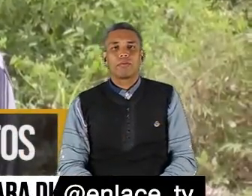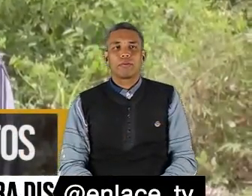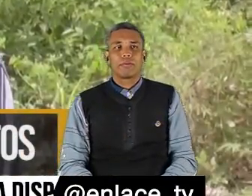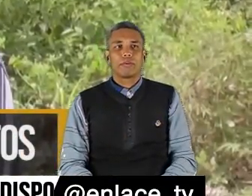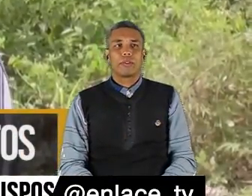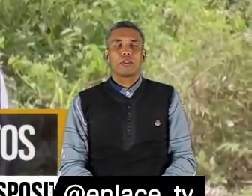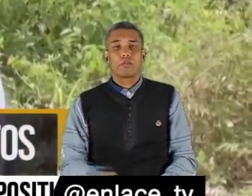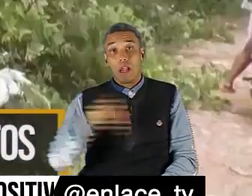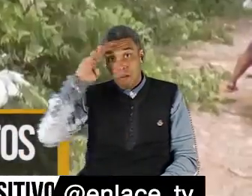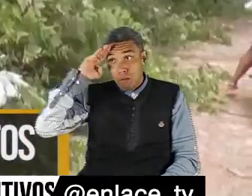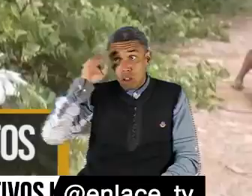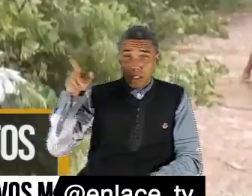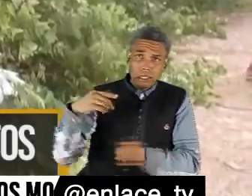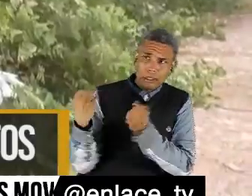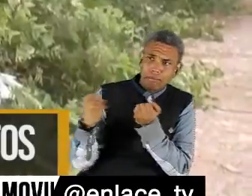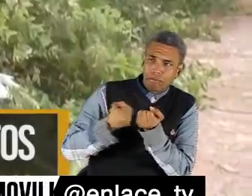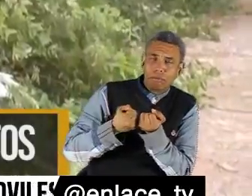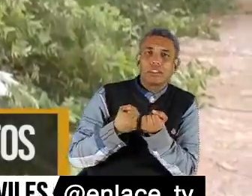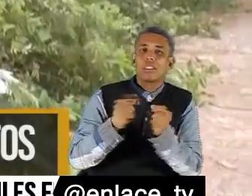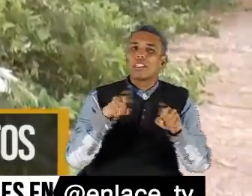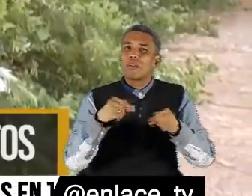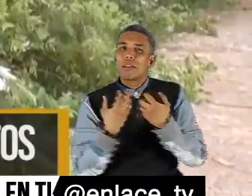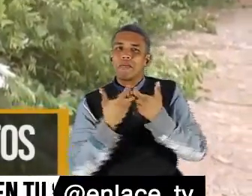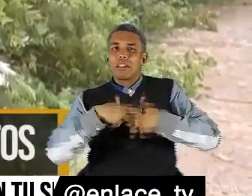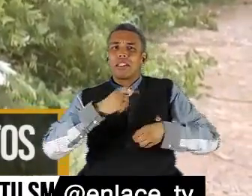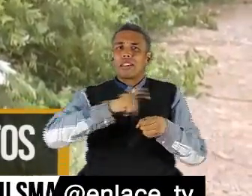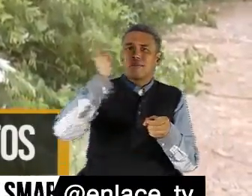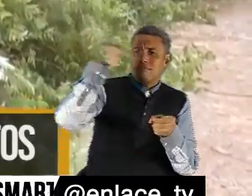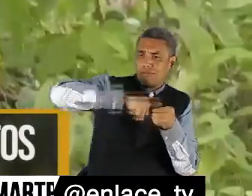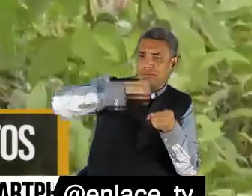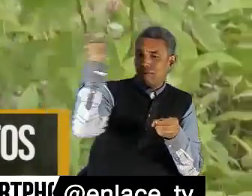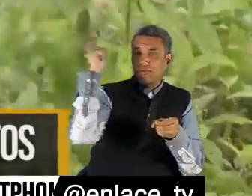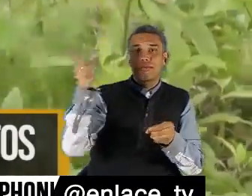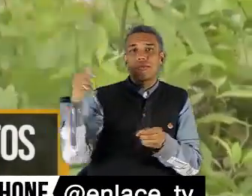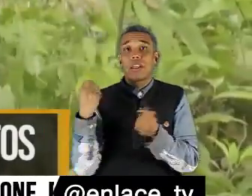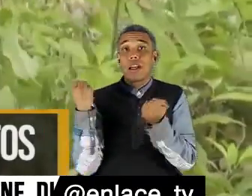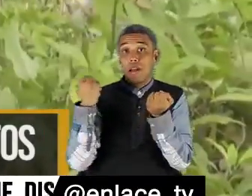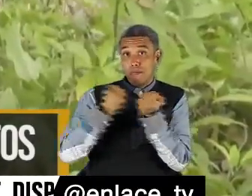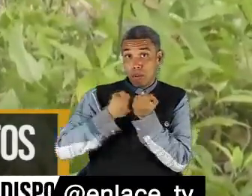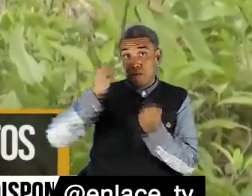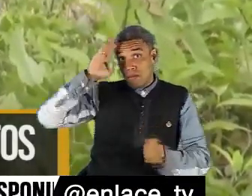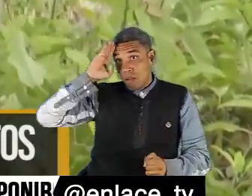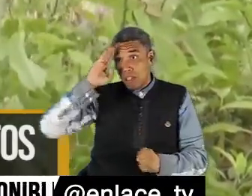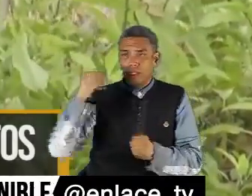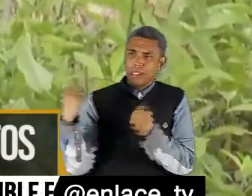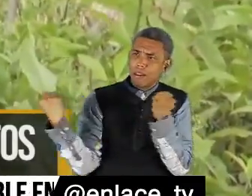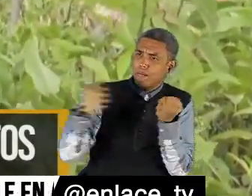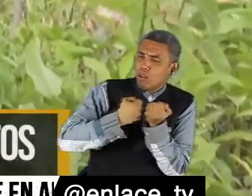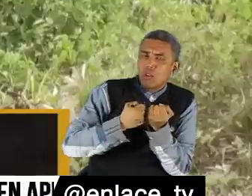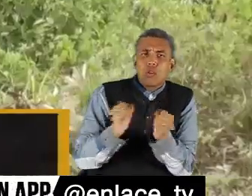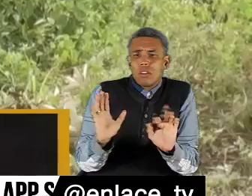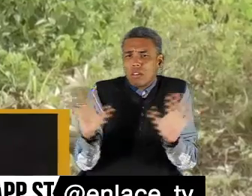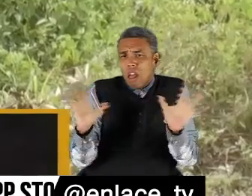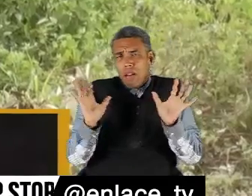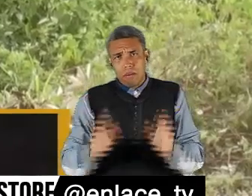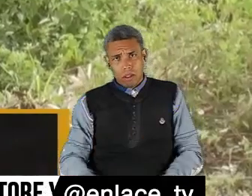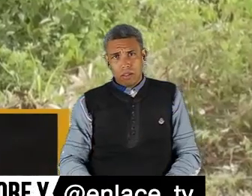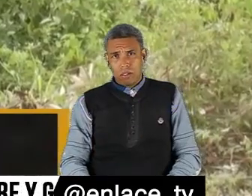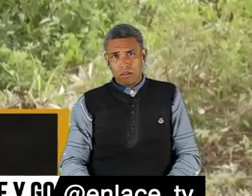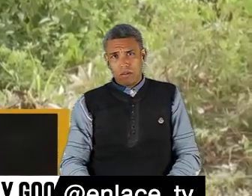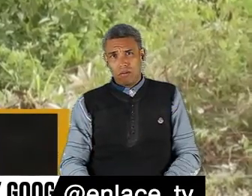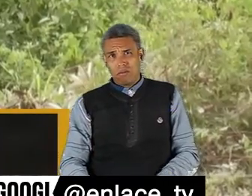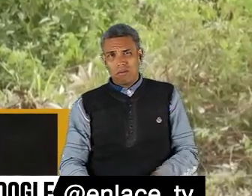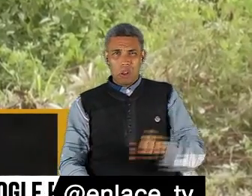están colaborando mucho son los de hidrocarburos, pero es la única entidad de policía que se presenta acá, porque como digo yo, el